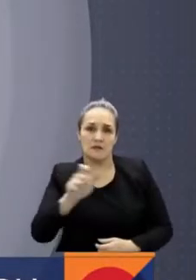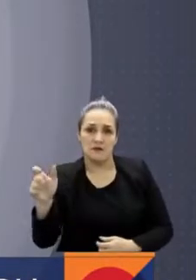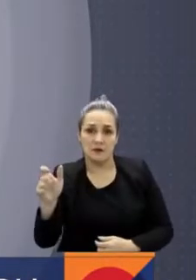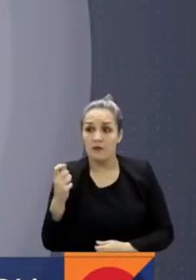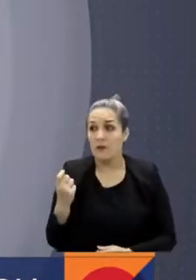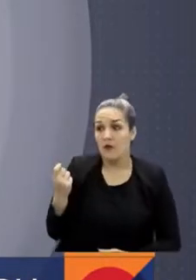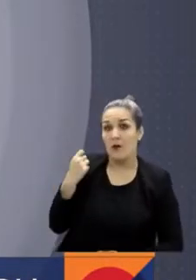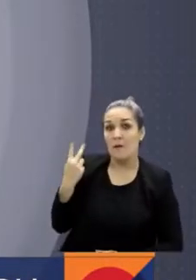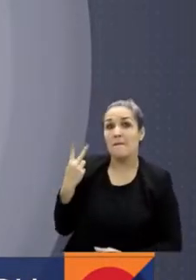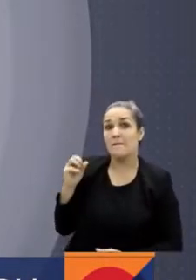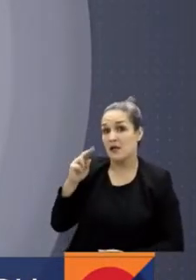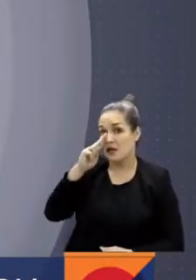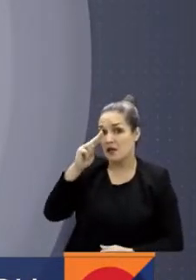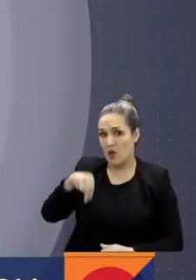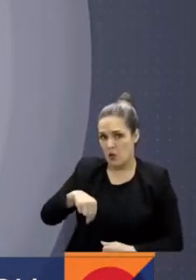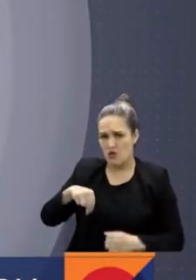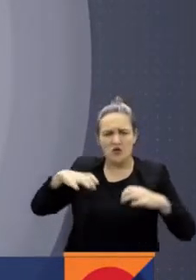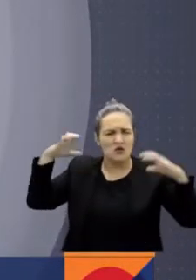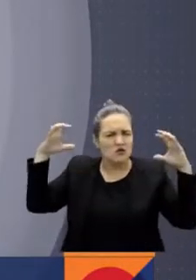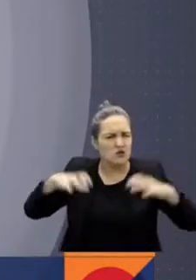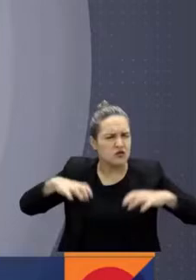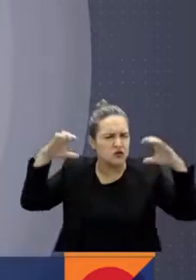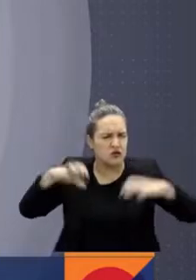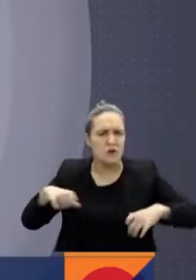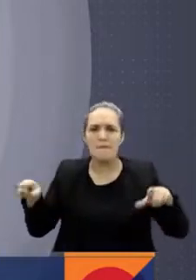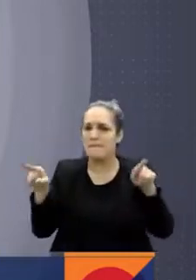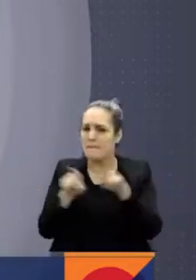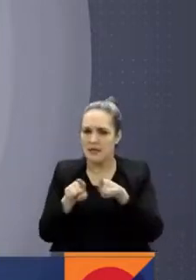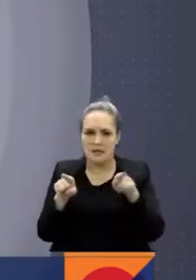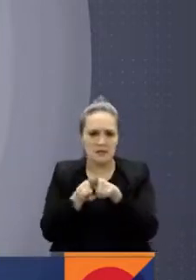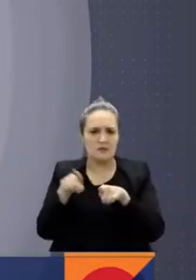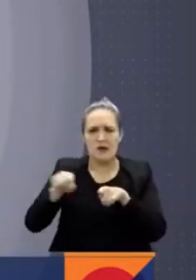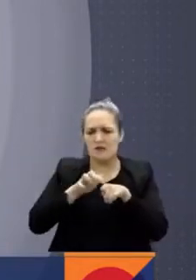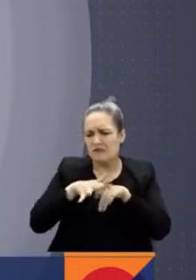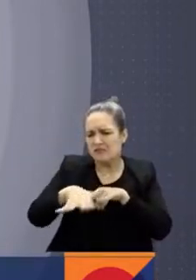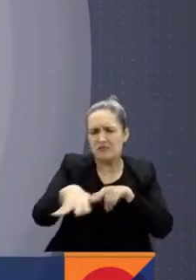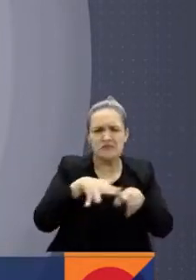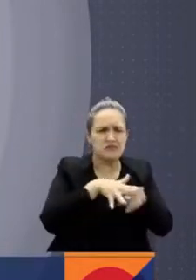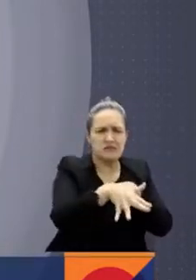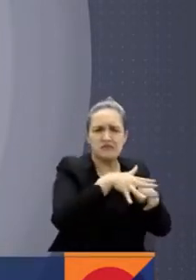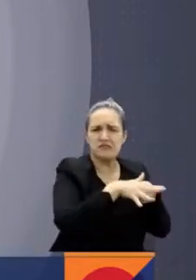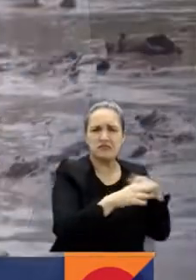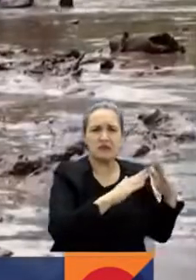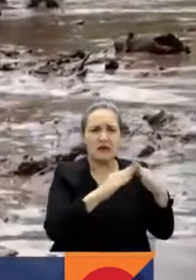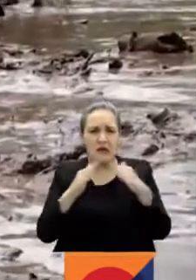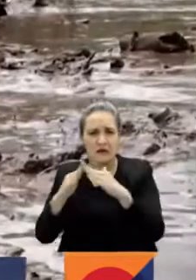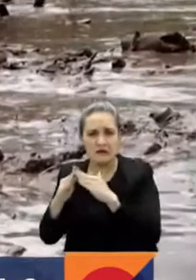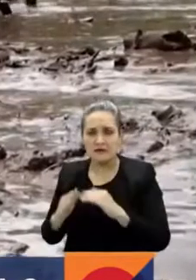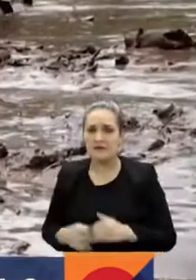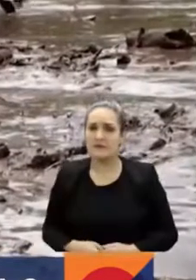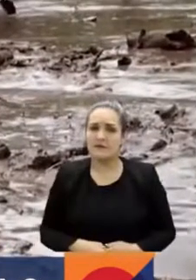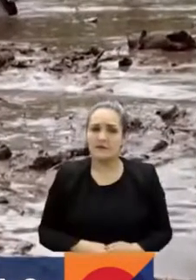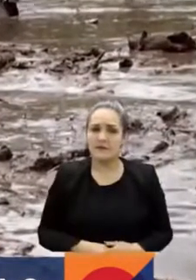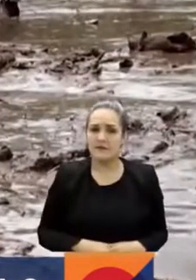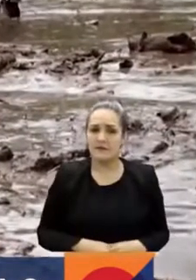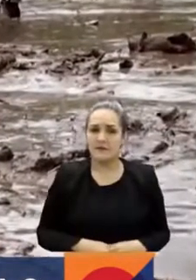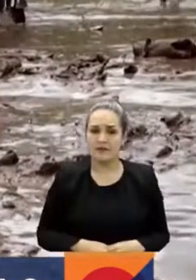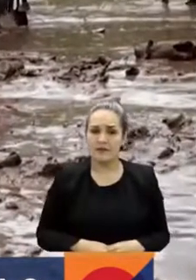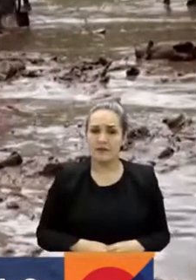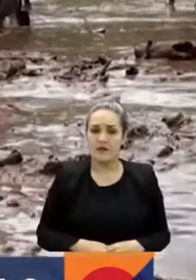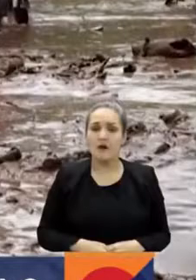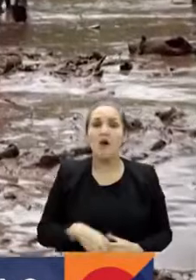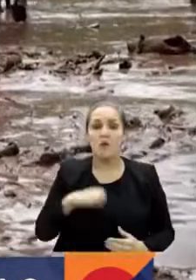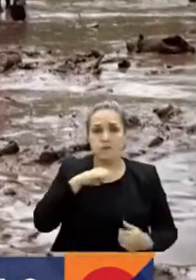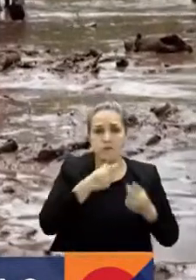de junio hubo un fuerte aguacero en el municipio, que también dejó decenas de casas afectadas. Hay unos recursos